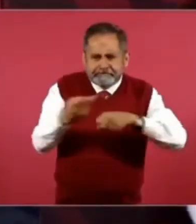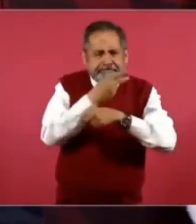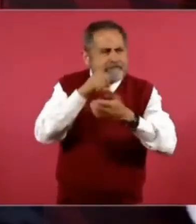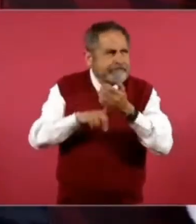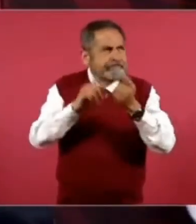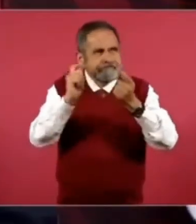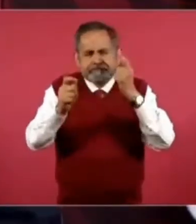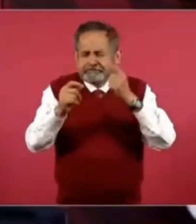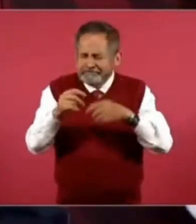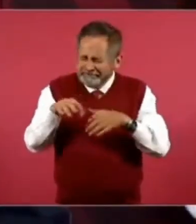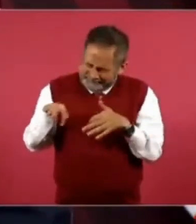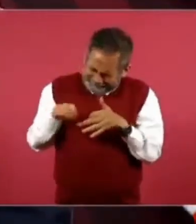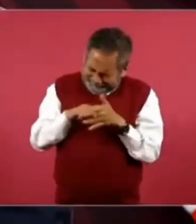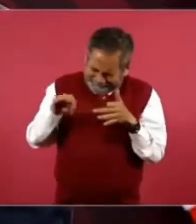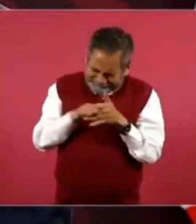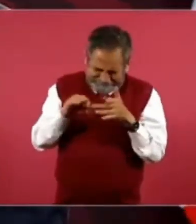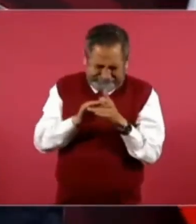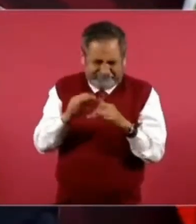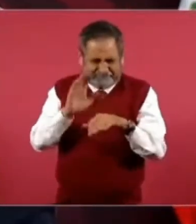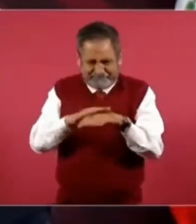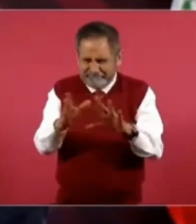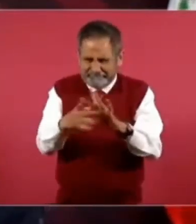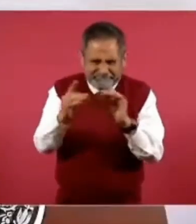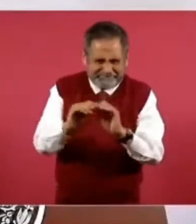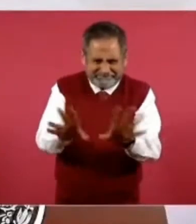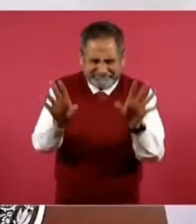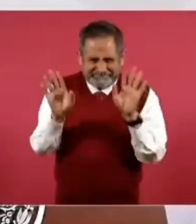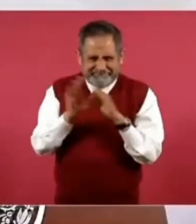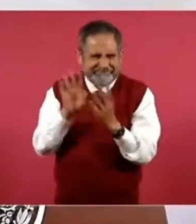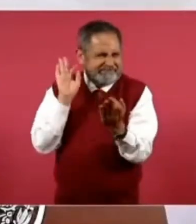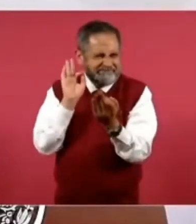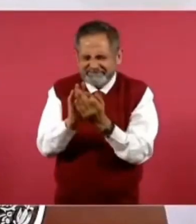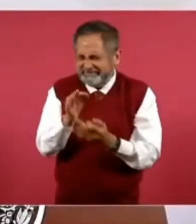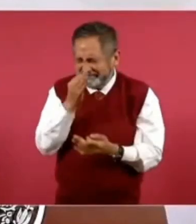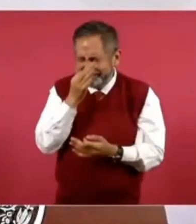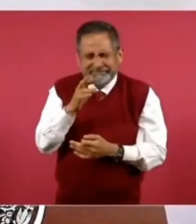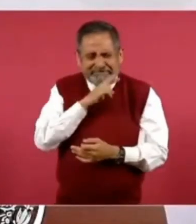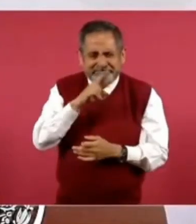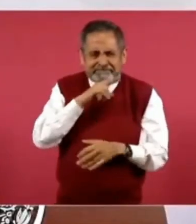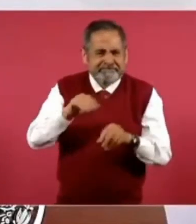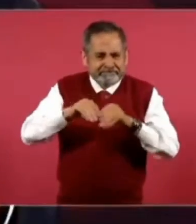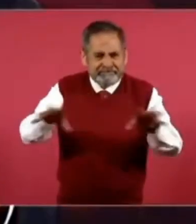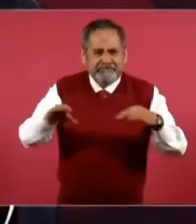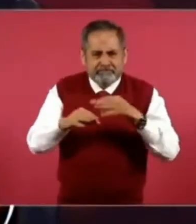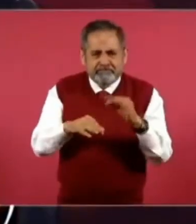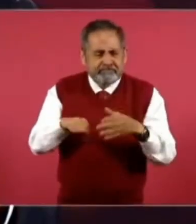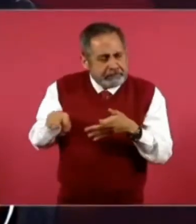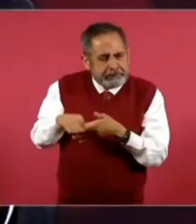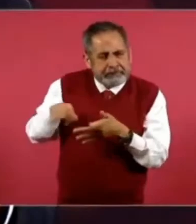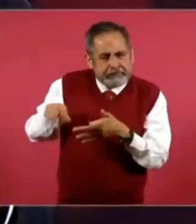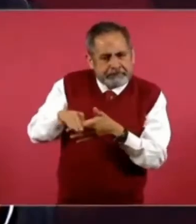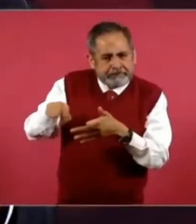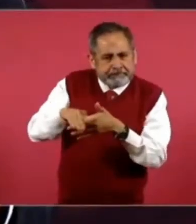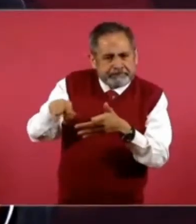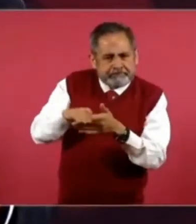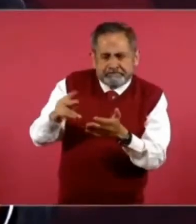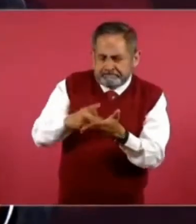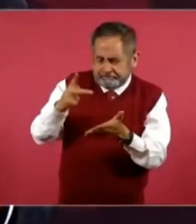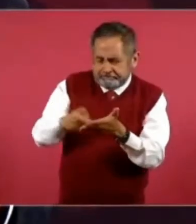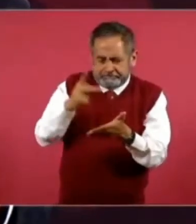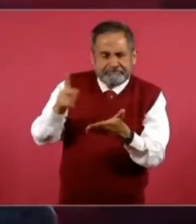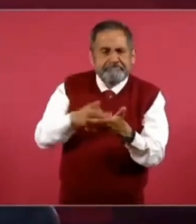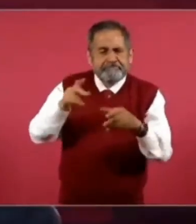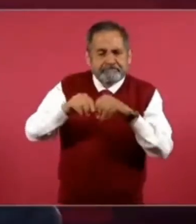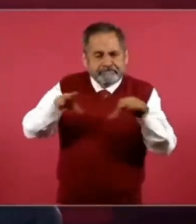lo más pronto posible, de manera periódica,